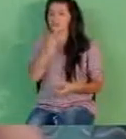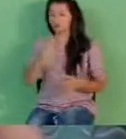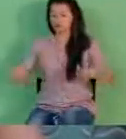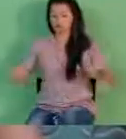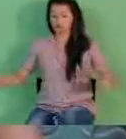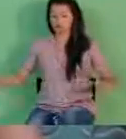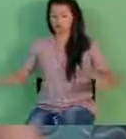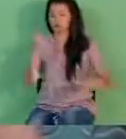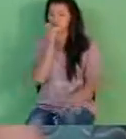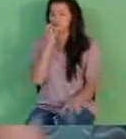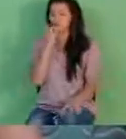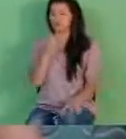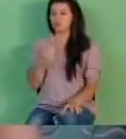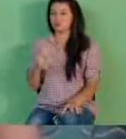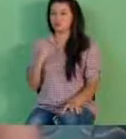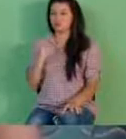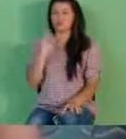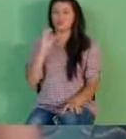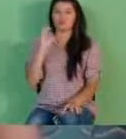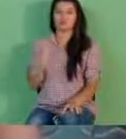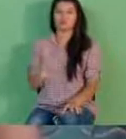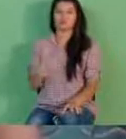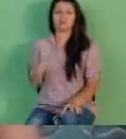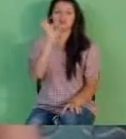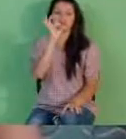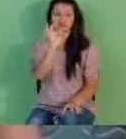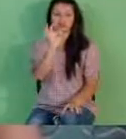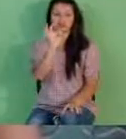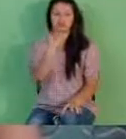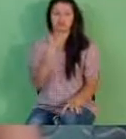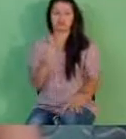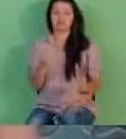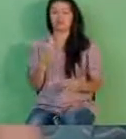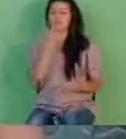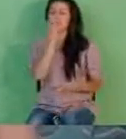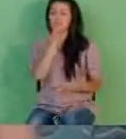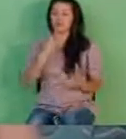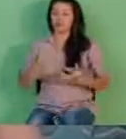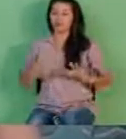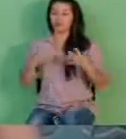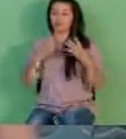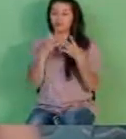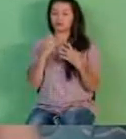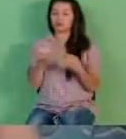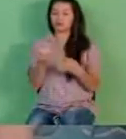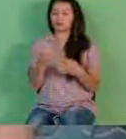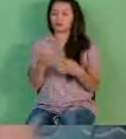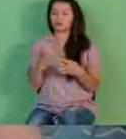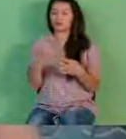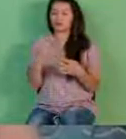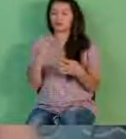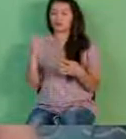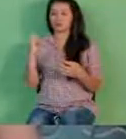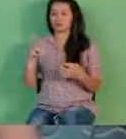La idea es tener cero quemados por pólvora pero también tener cero niños quemados un niño quemado